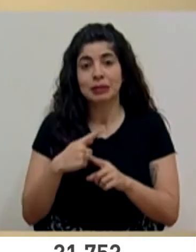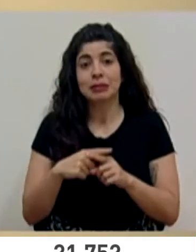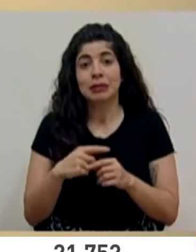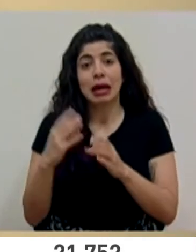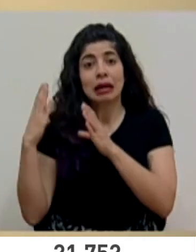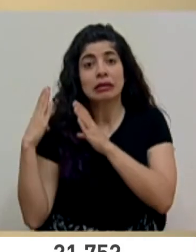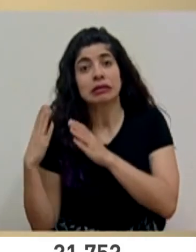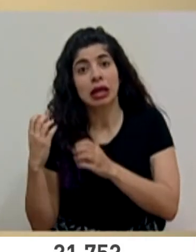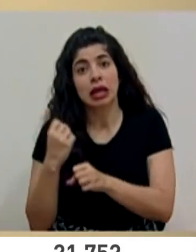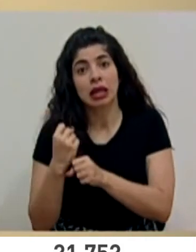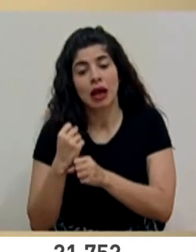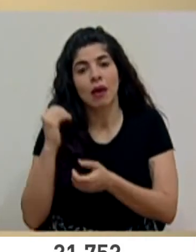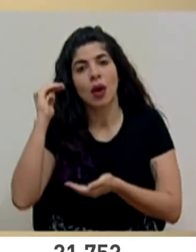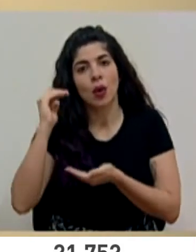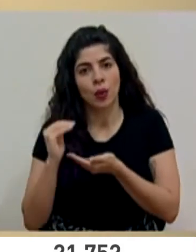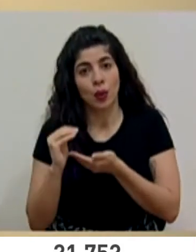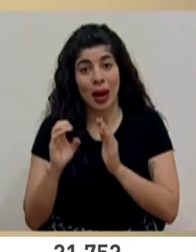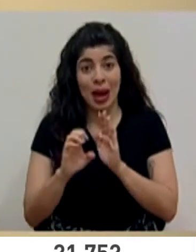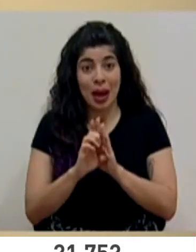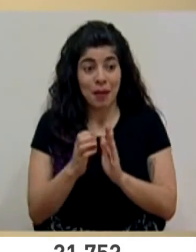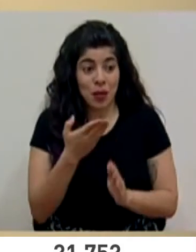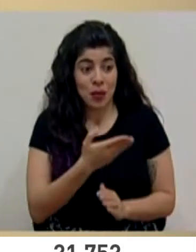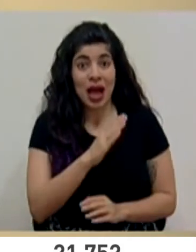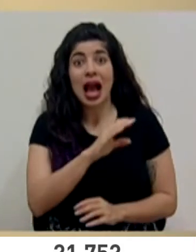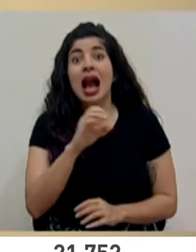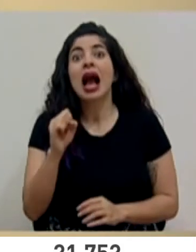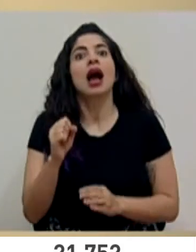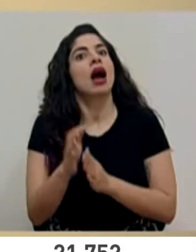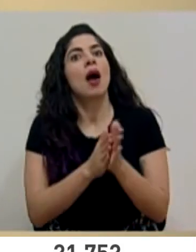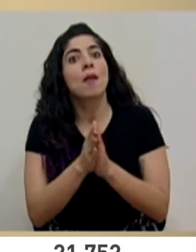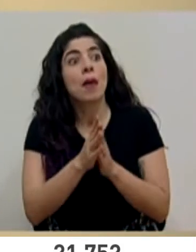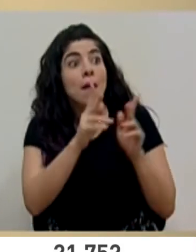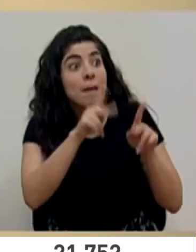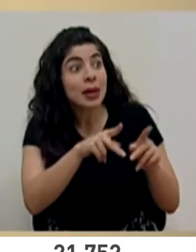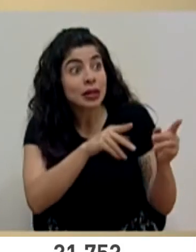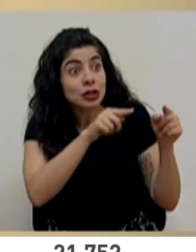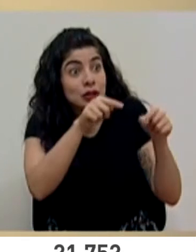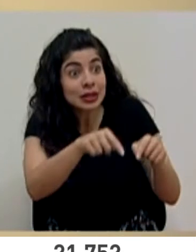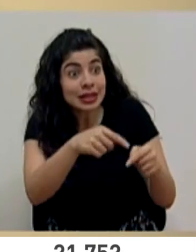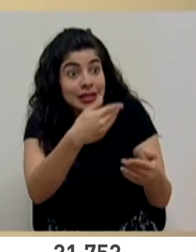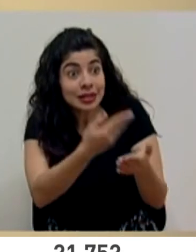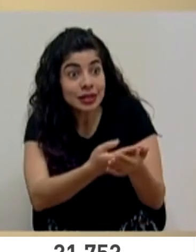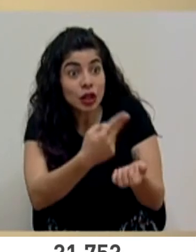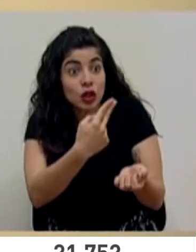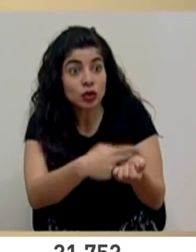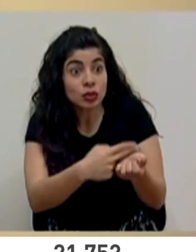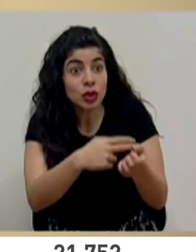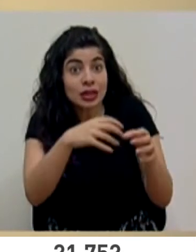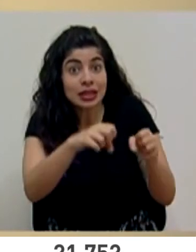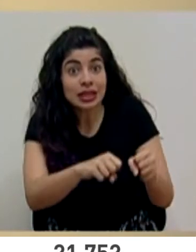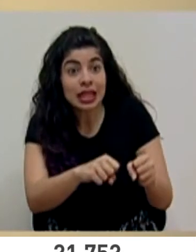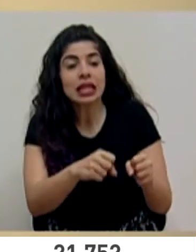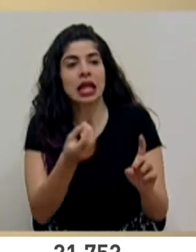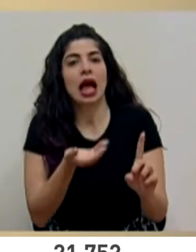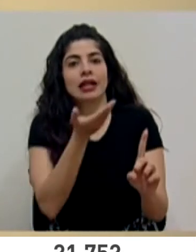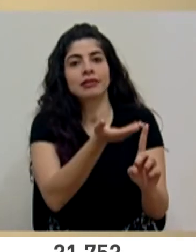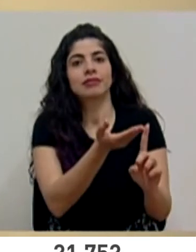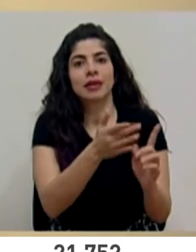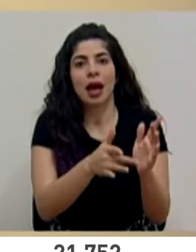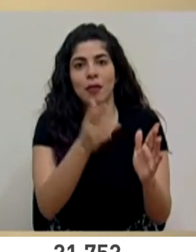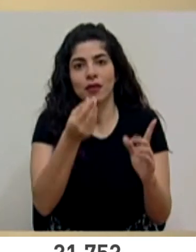de trabajo, ¿verdad? Por ejemplo, en el caso de la Caja, era aprovechar que el paciente estuviera en los servicios de salud en consulta para emitirle la